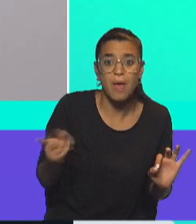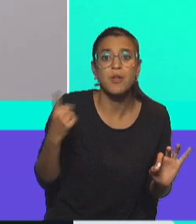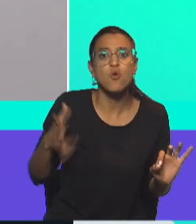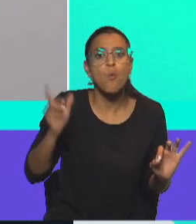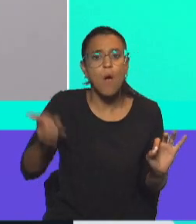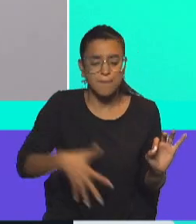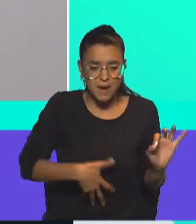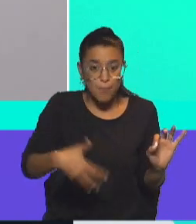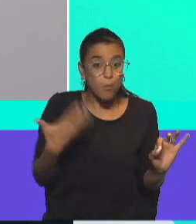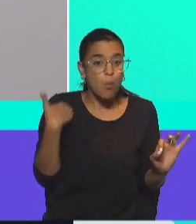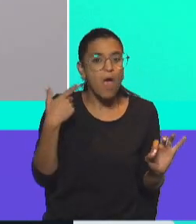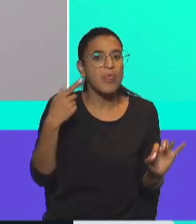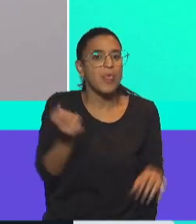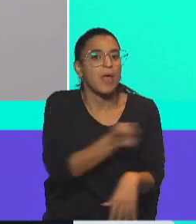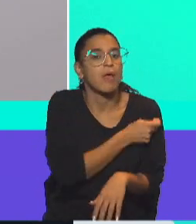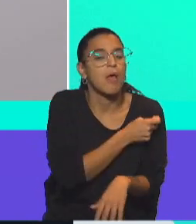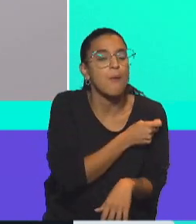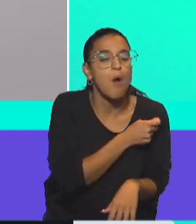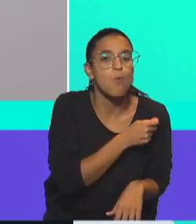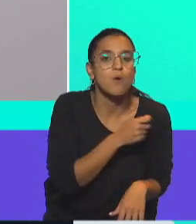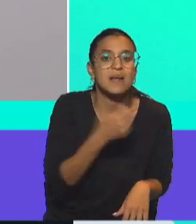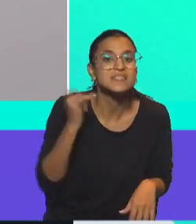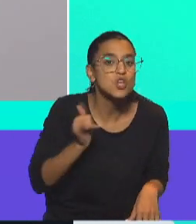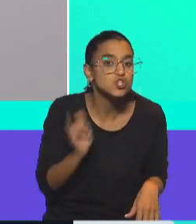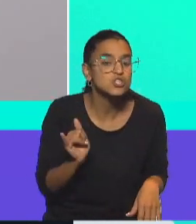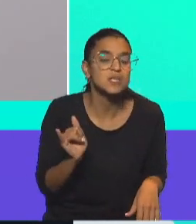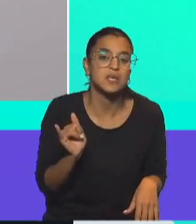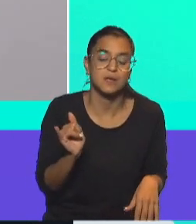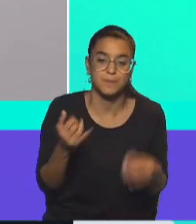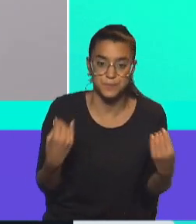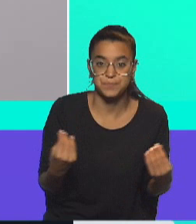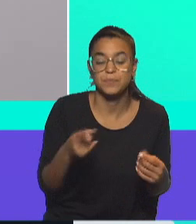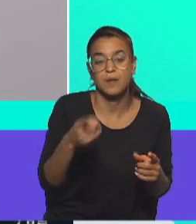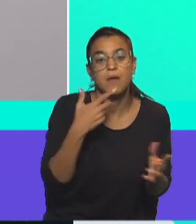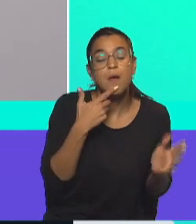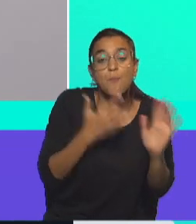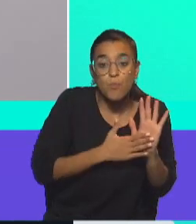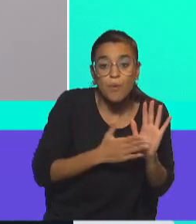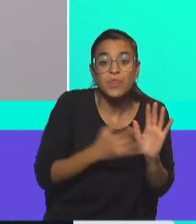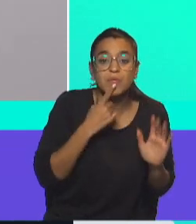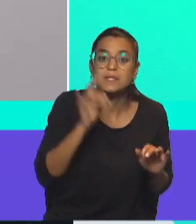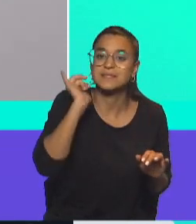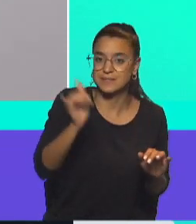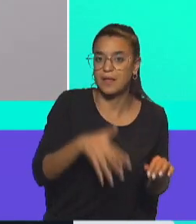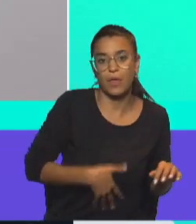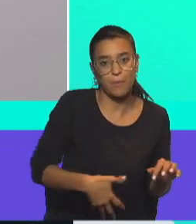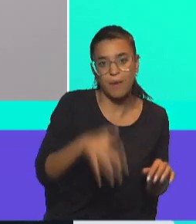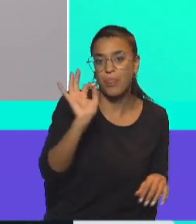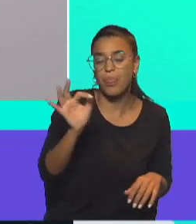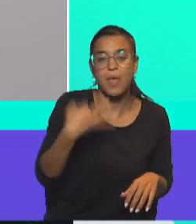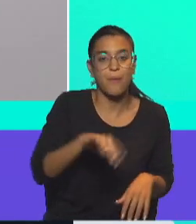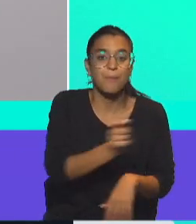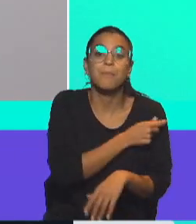indicación para recibir la vacuna de COVID. La evidencia tiende a pensar que sí. El problema es que no